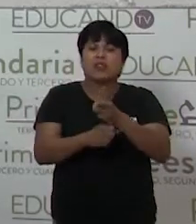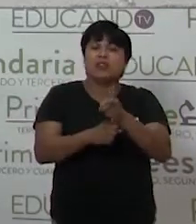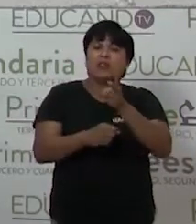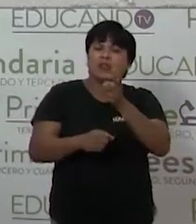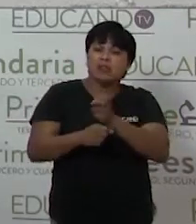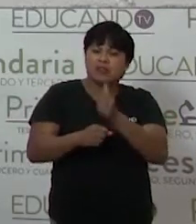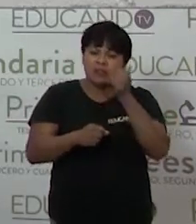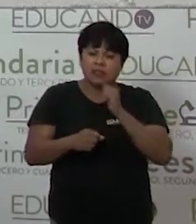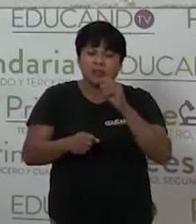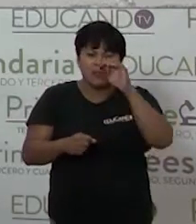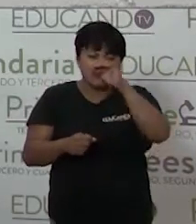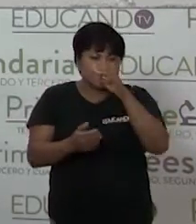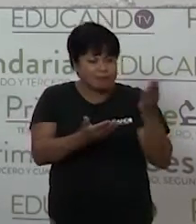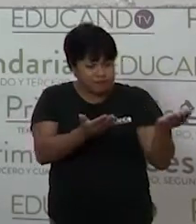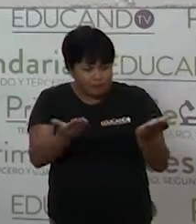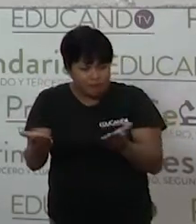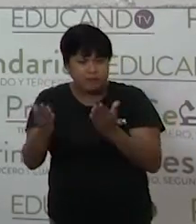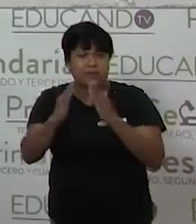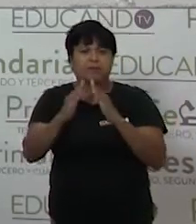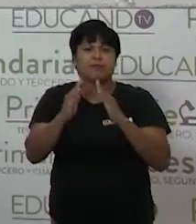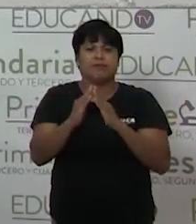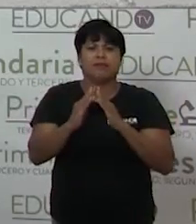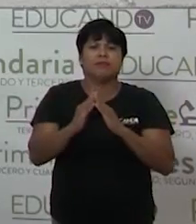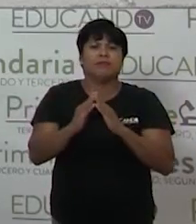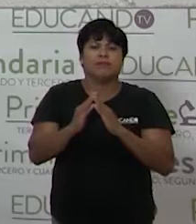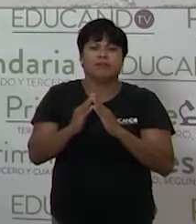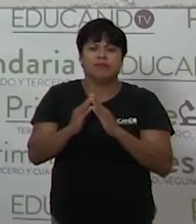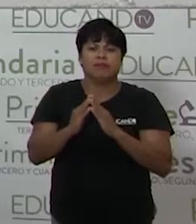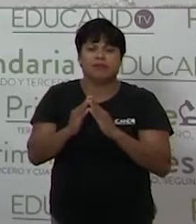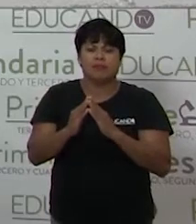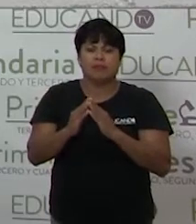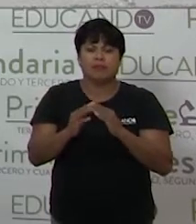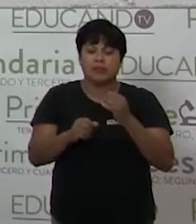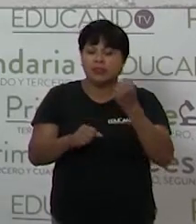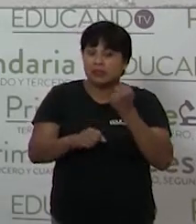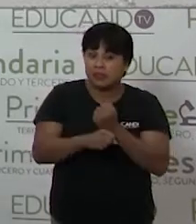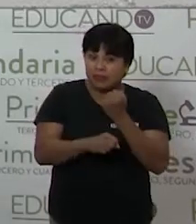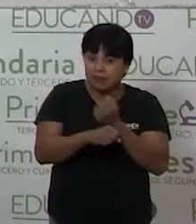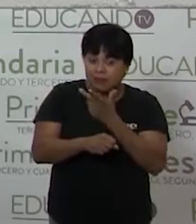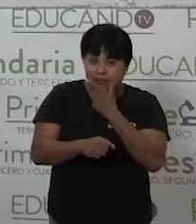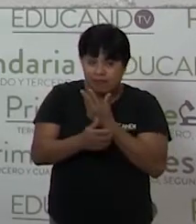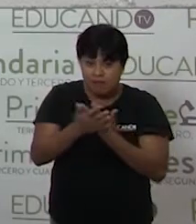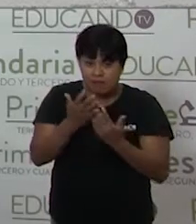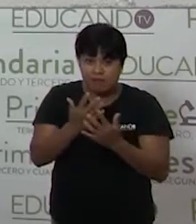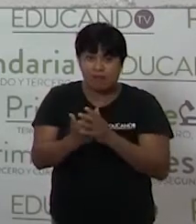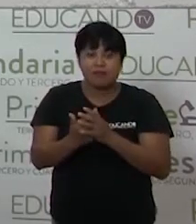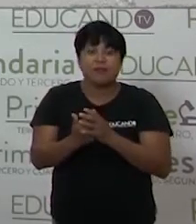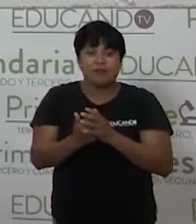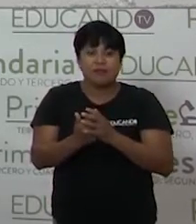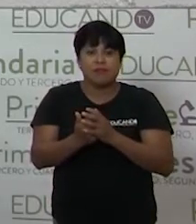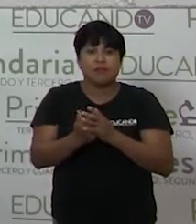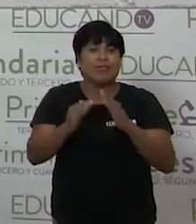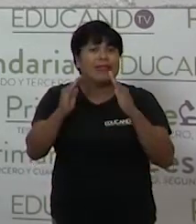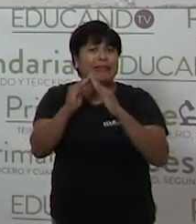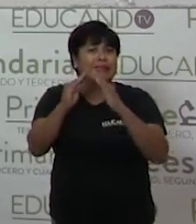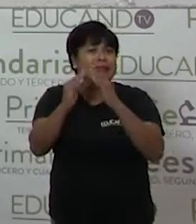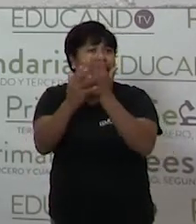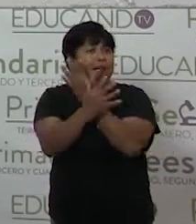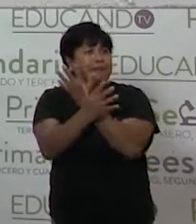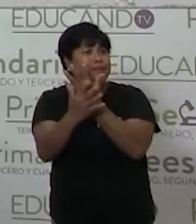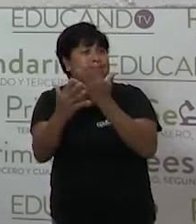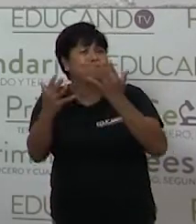invitaban a sus fiestas el zapatero se compró una mansión